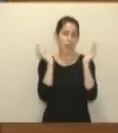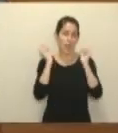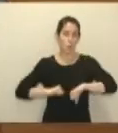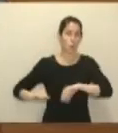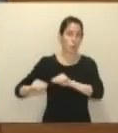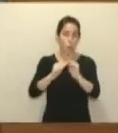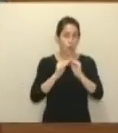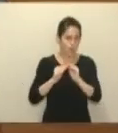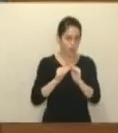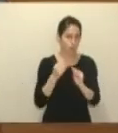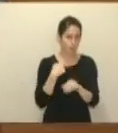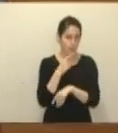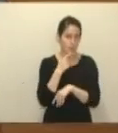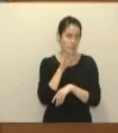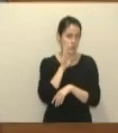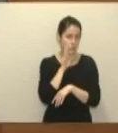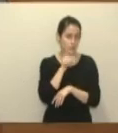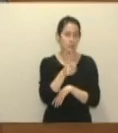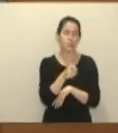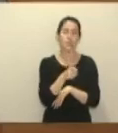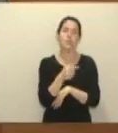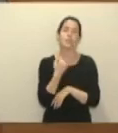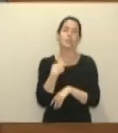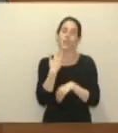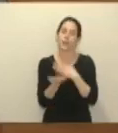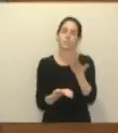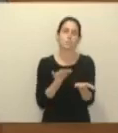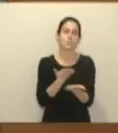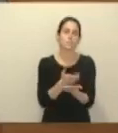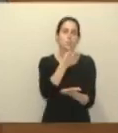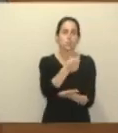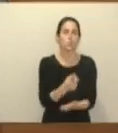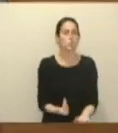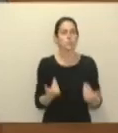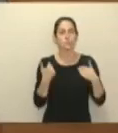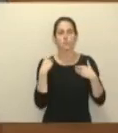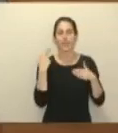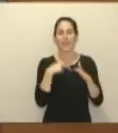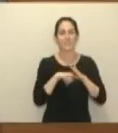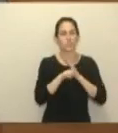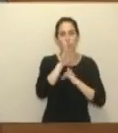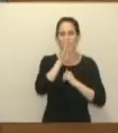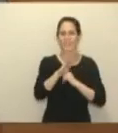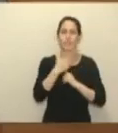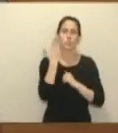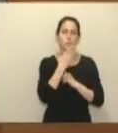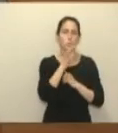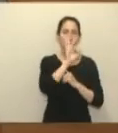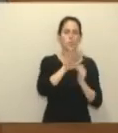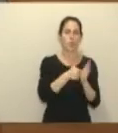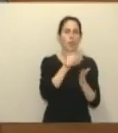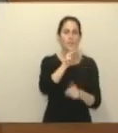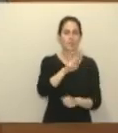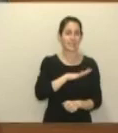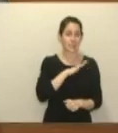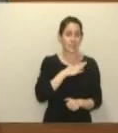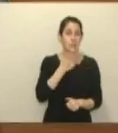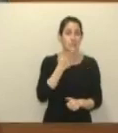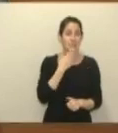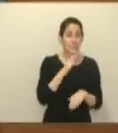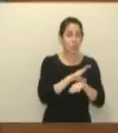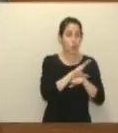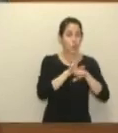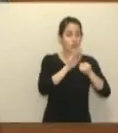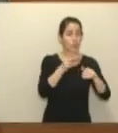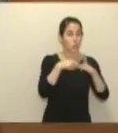he comentado, le ha instado a que asuma la gestión directa de estas escuelas. Creemos que esa es la mejor manera de acabar con estas desigualdades.